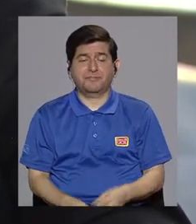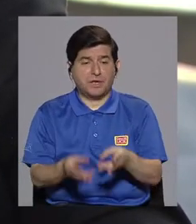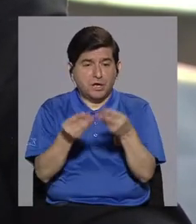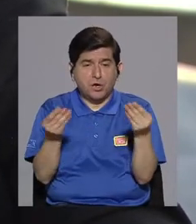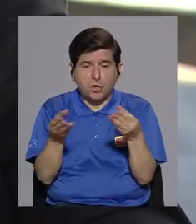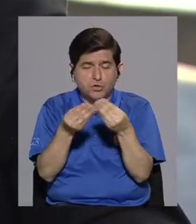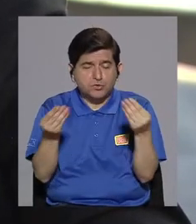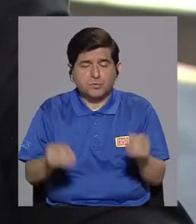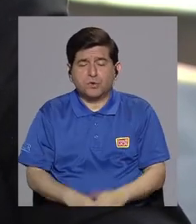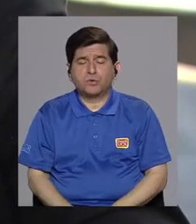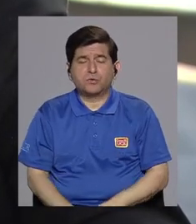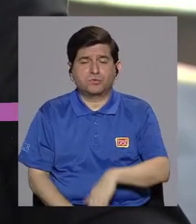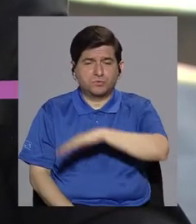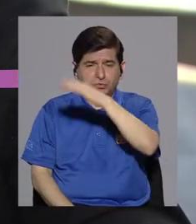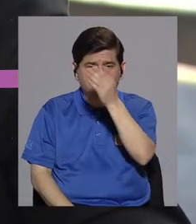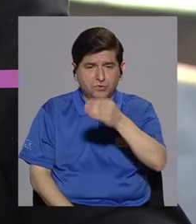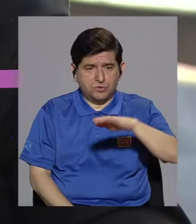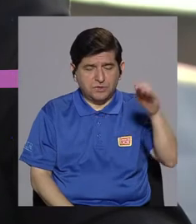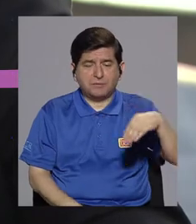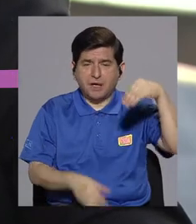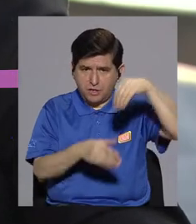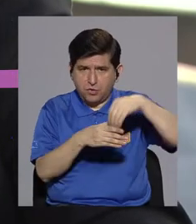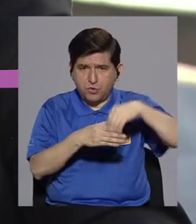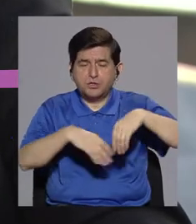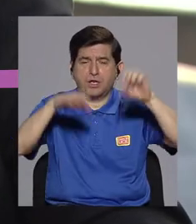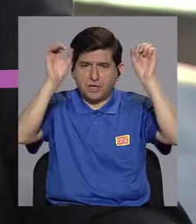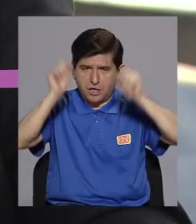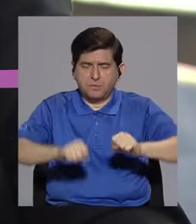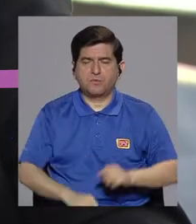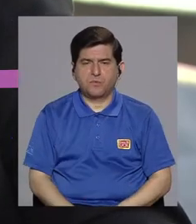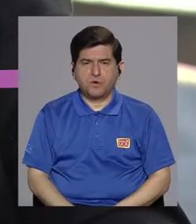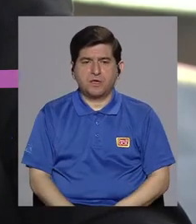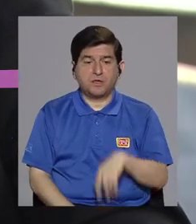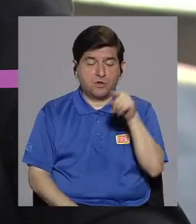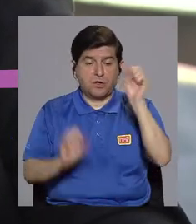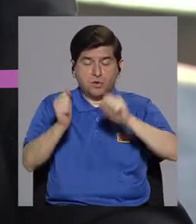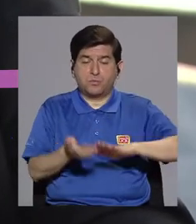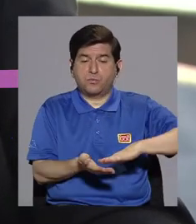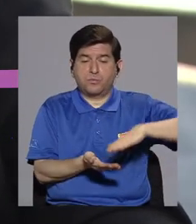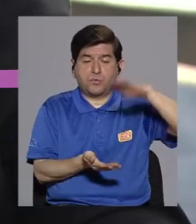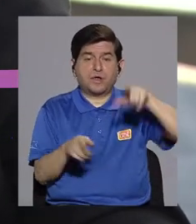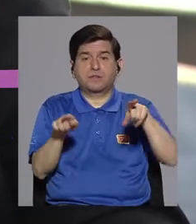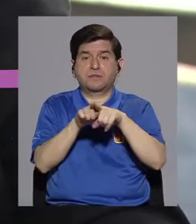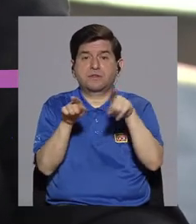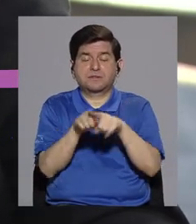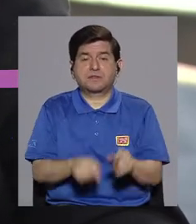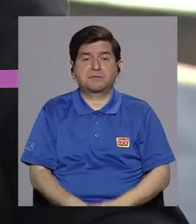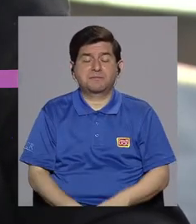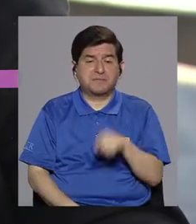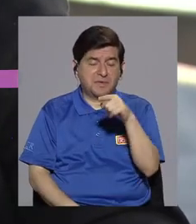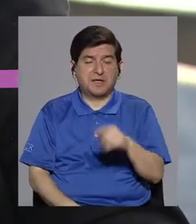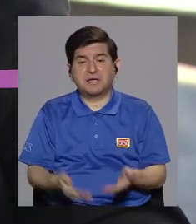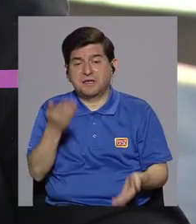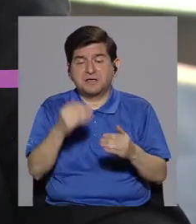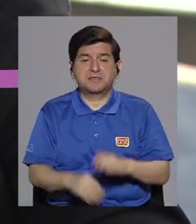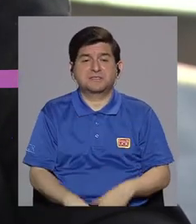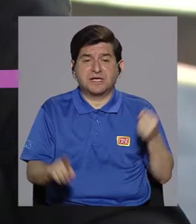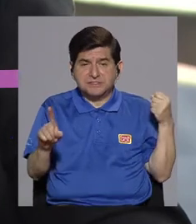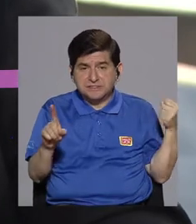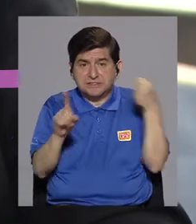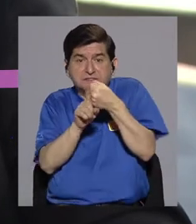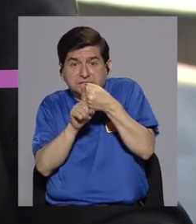productos marinos que consumimos pueden contener mercurio, es decir, la dosis se puede incrementar. También pueden ocurrir accidentes. Ya,